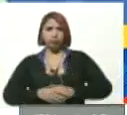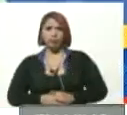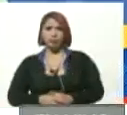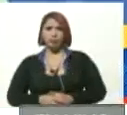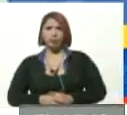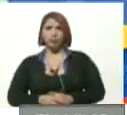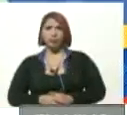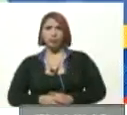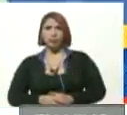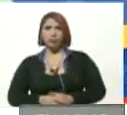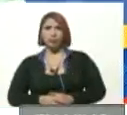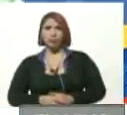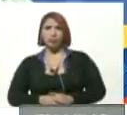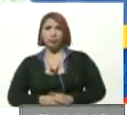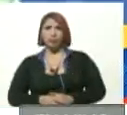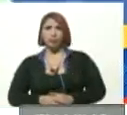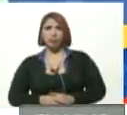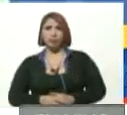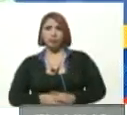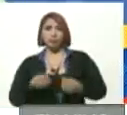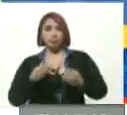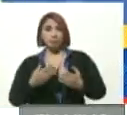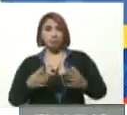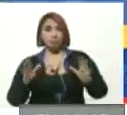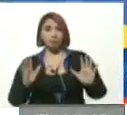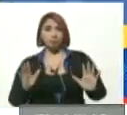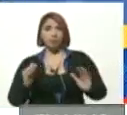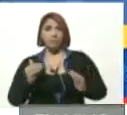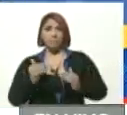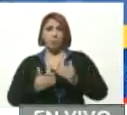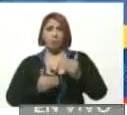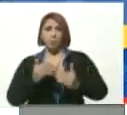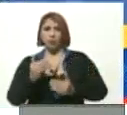se activó y bueno, fue un proceso,